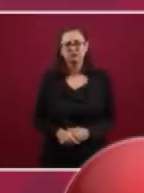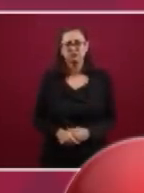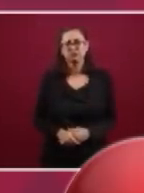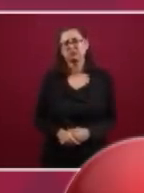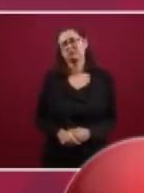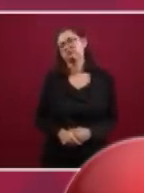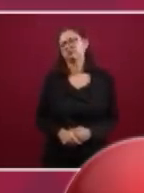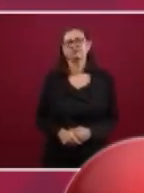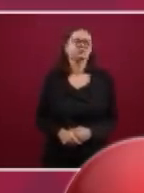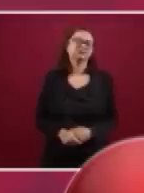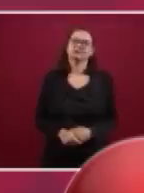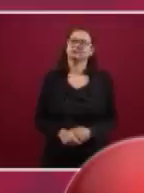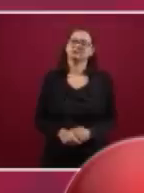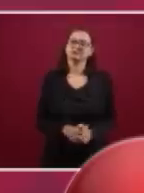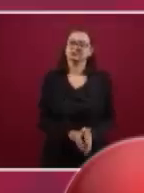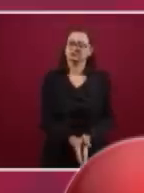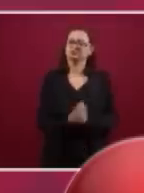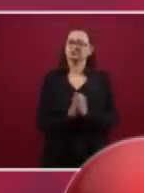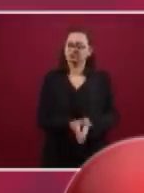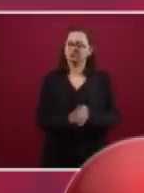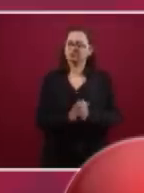No me vengan aquí